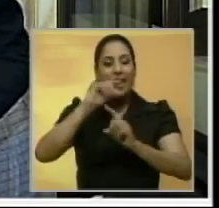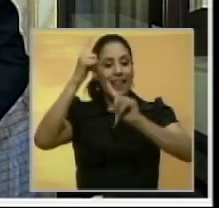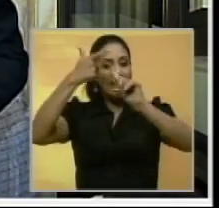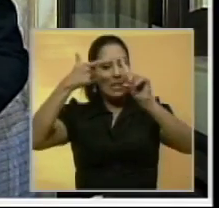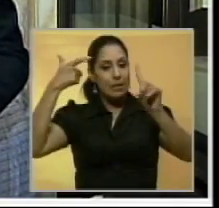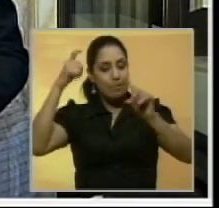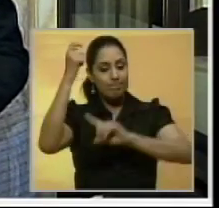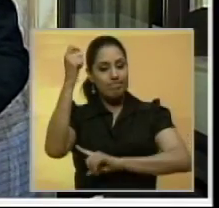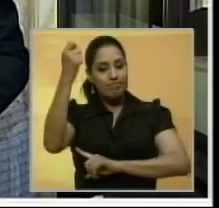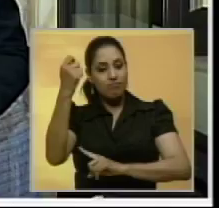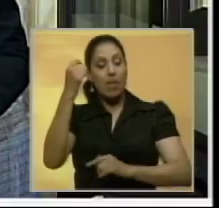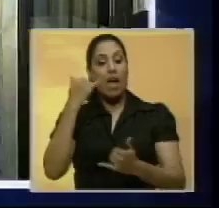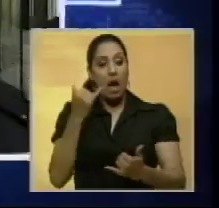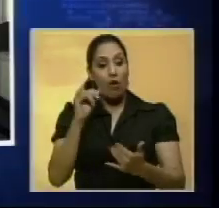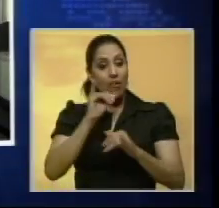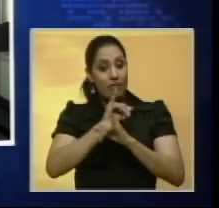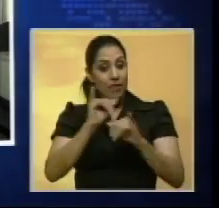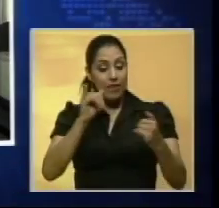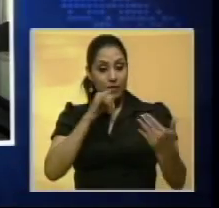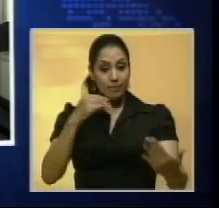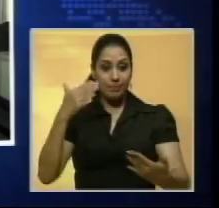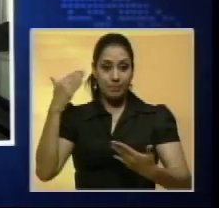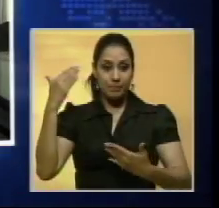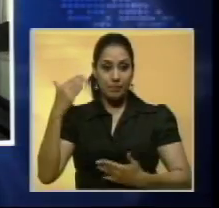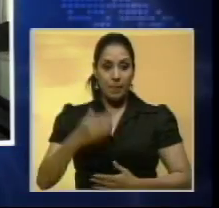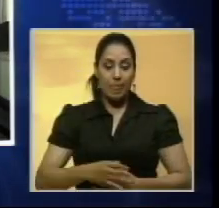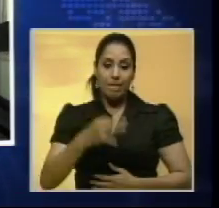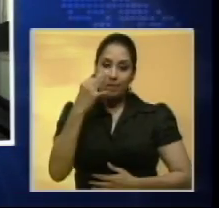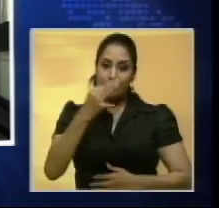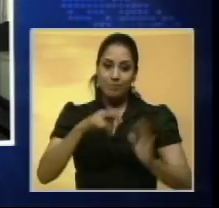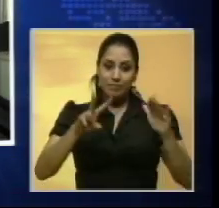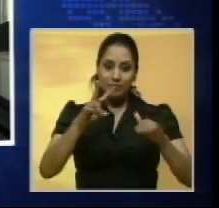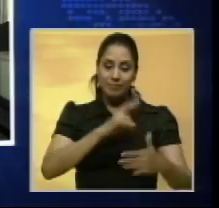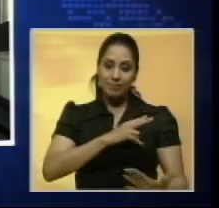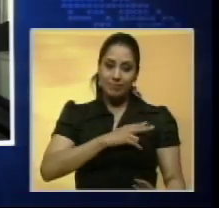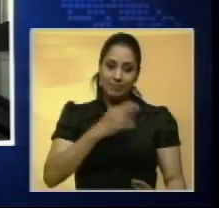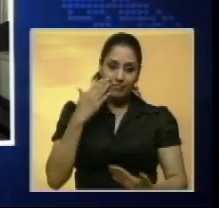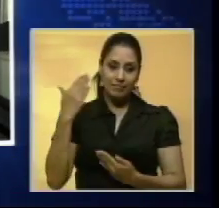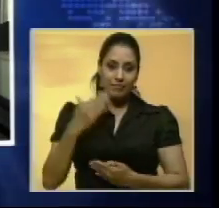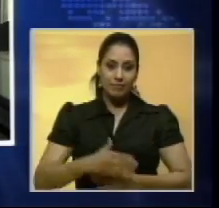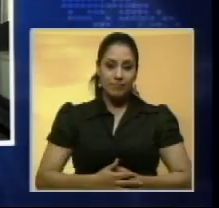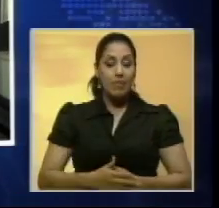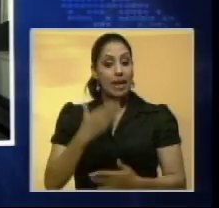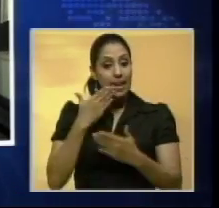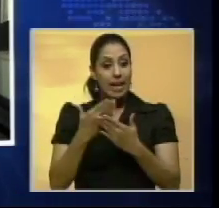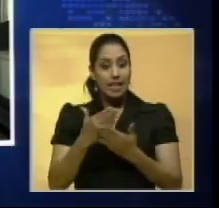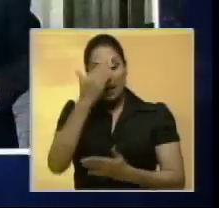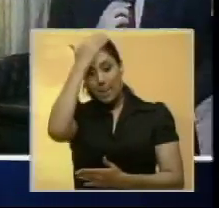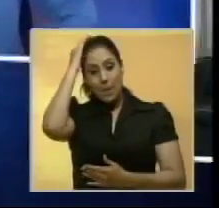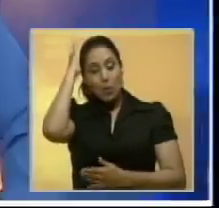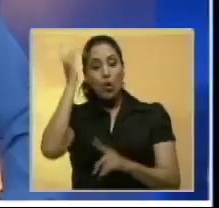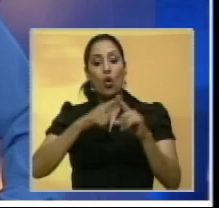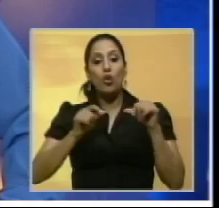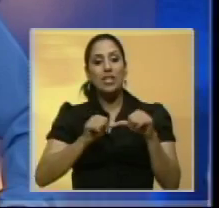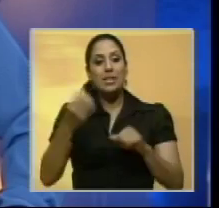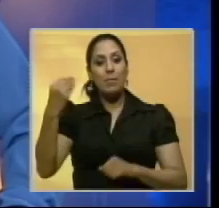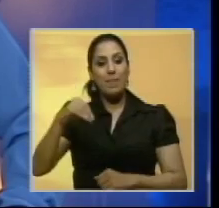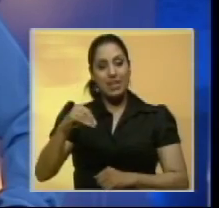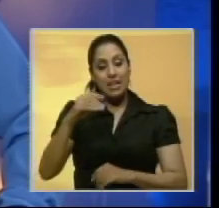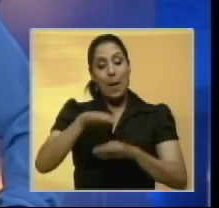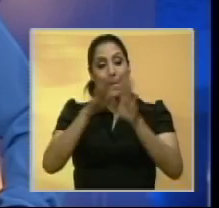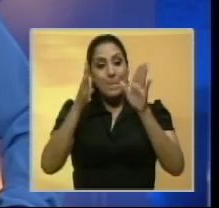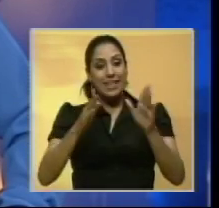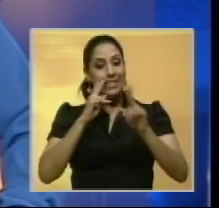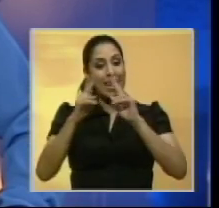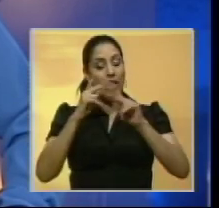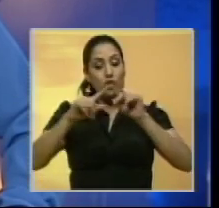de Amazonas. Es la información hasta el momento. Sigan con más de la emisión meridiana de Noticiero Venevisión. Gracias, Manuel. Continuamos con más. La ministra